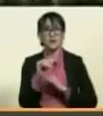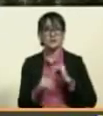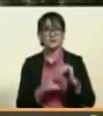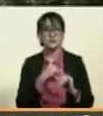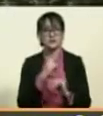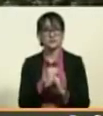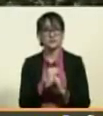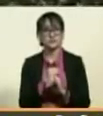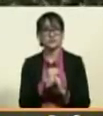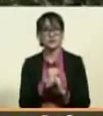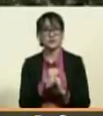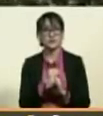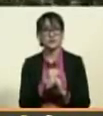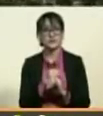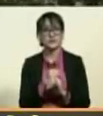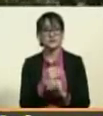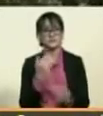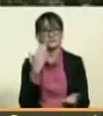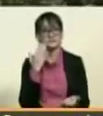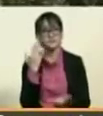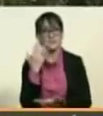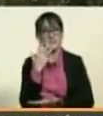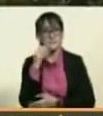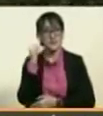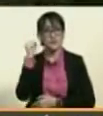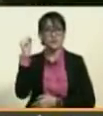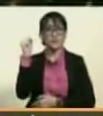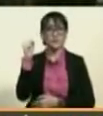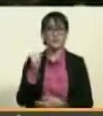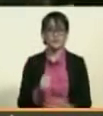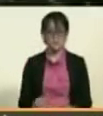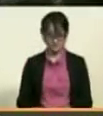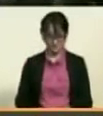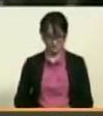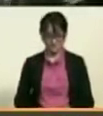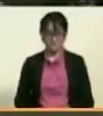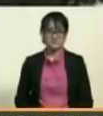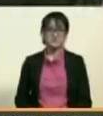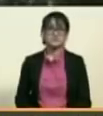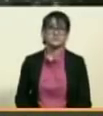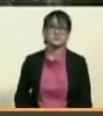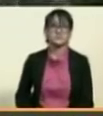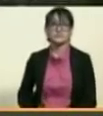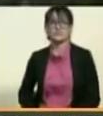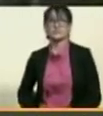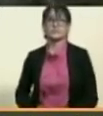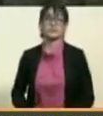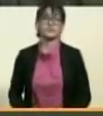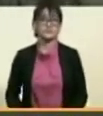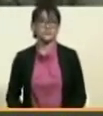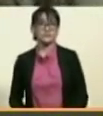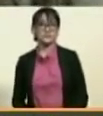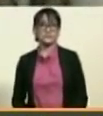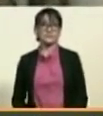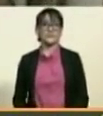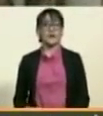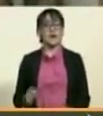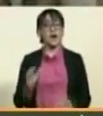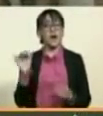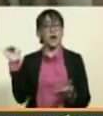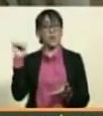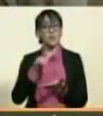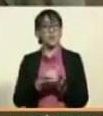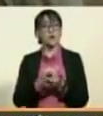internacionales con el candidato del Frente Amplio de la Patria, presidente constitucional de la República Bolivariana de Venezuela, desde el aeropuerto de